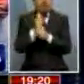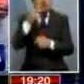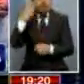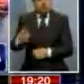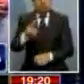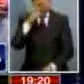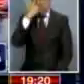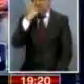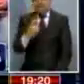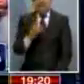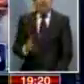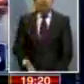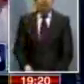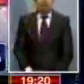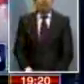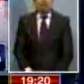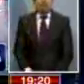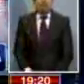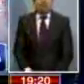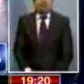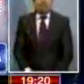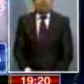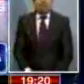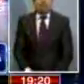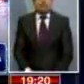su seriedad.